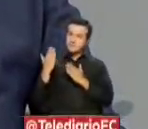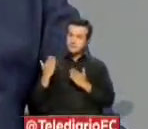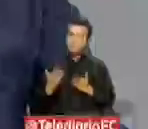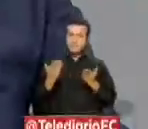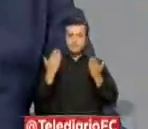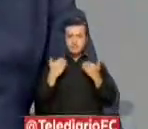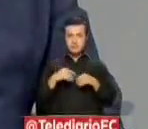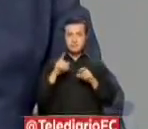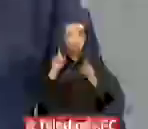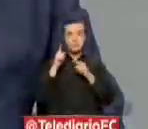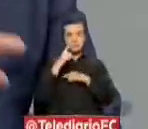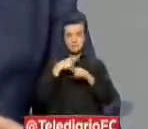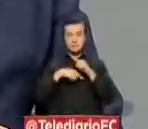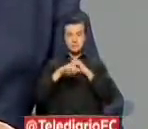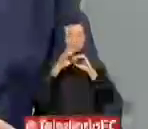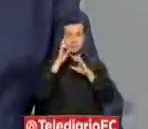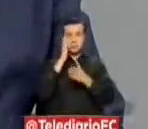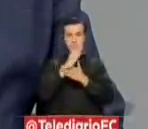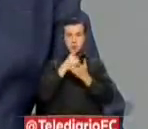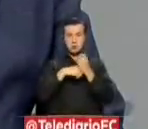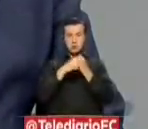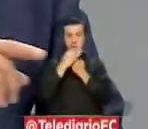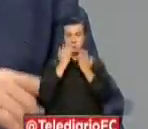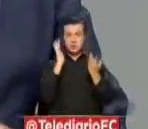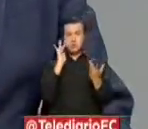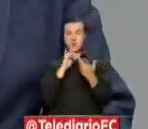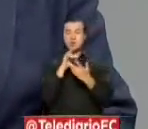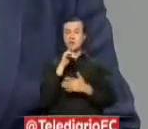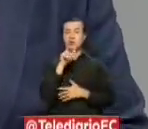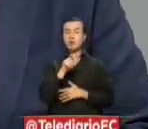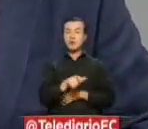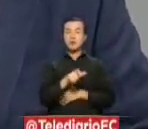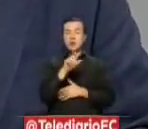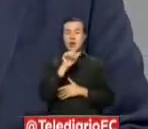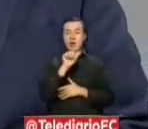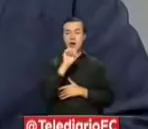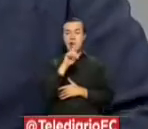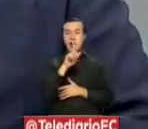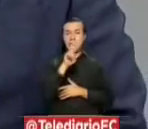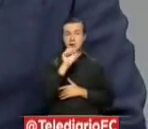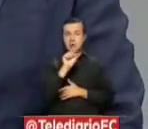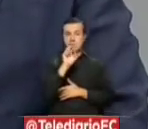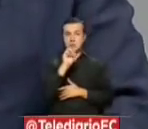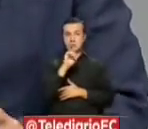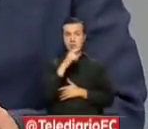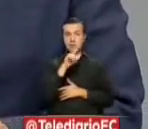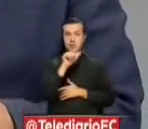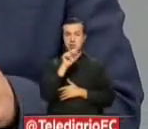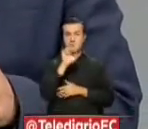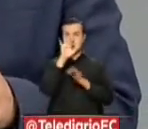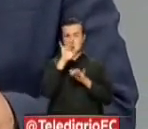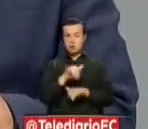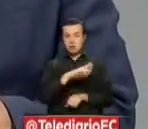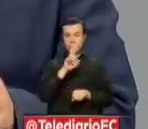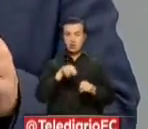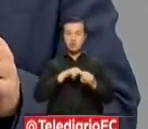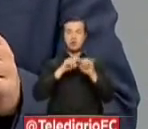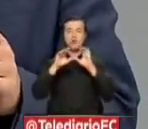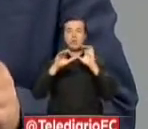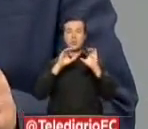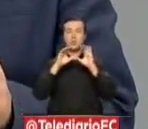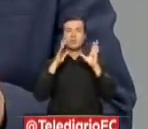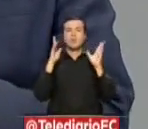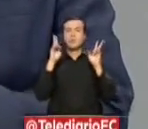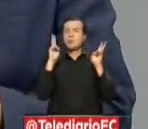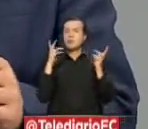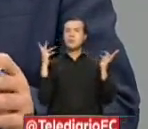mañana. En un instante, luego de un corte, haremos contacto con Andrés Michelena, secretario nacional de comunicación. Sabremos